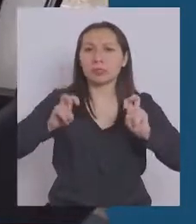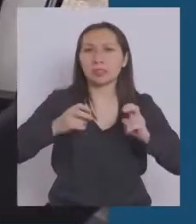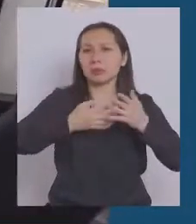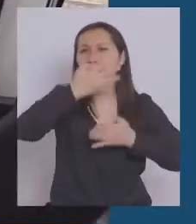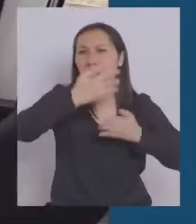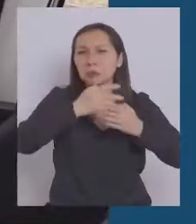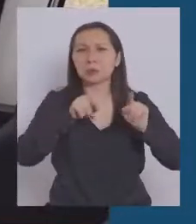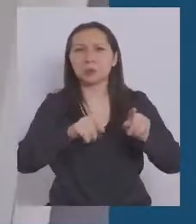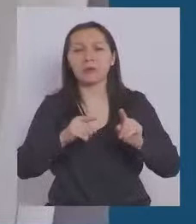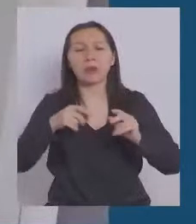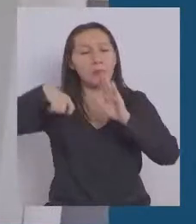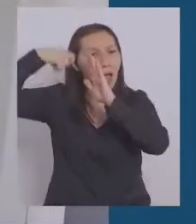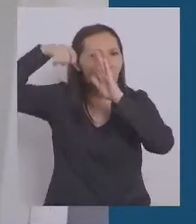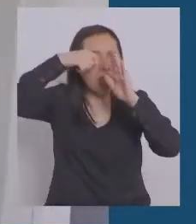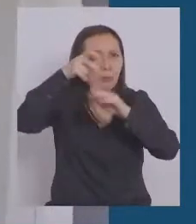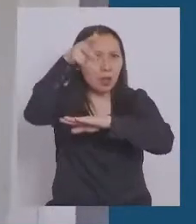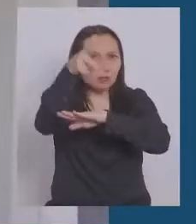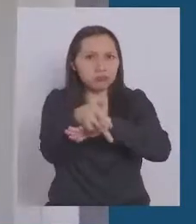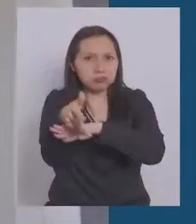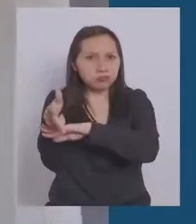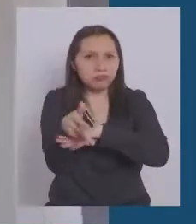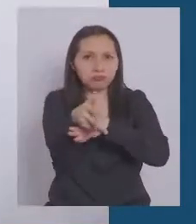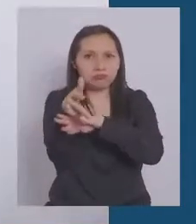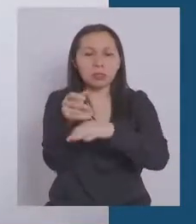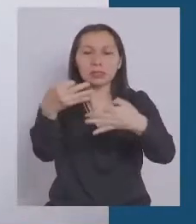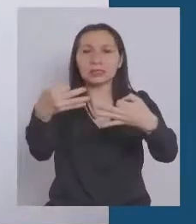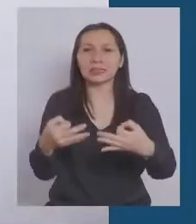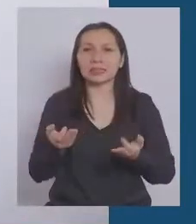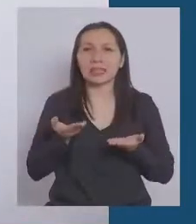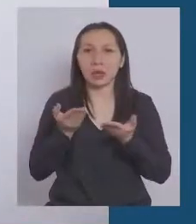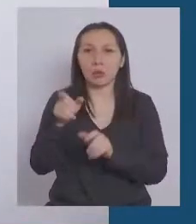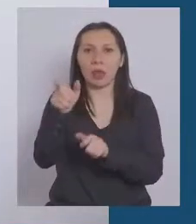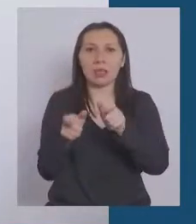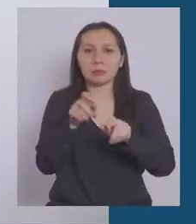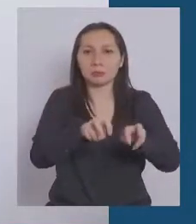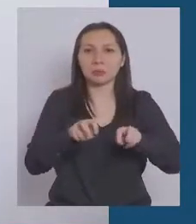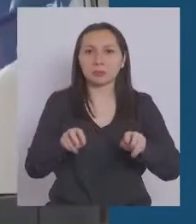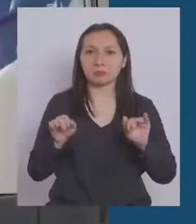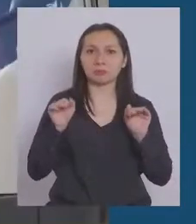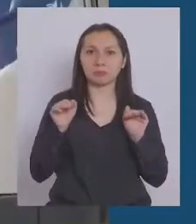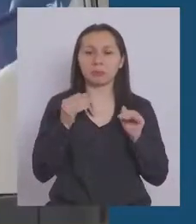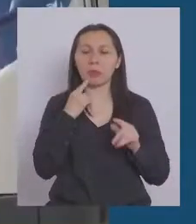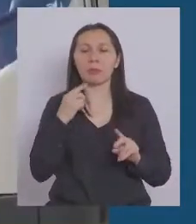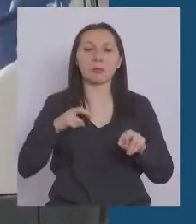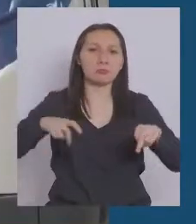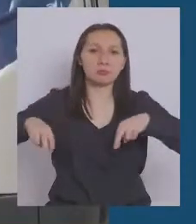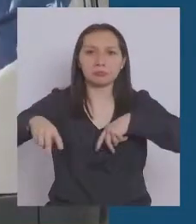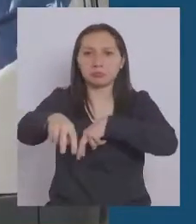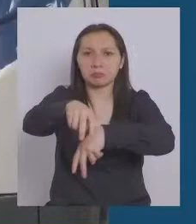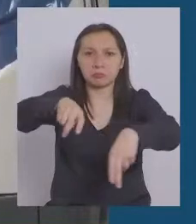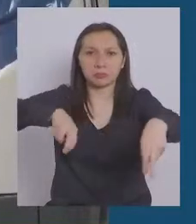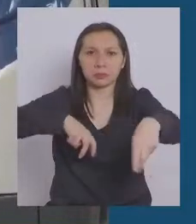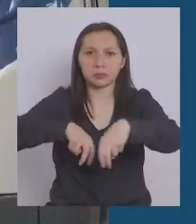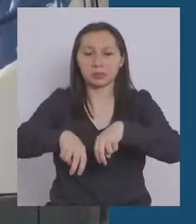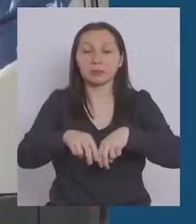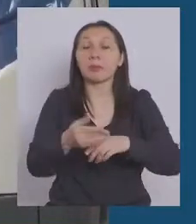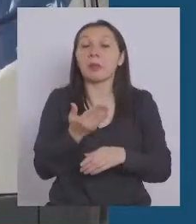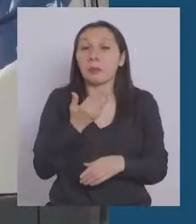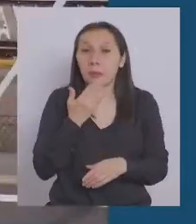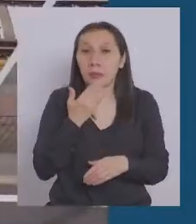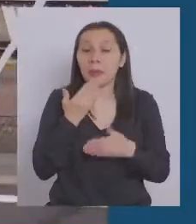de vigilancia que permiten la seguridad para los pasajeros y para la circulación. Así